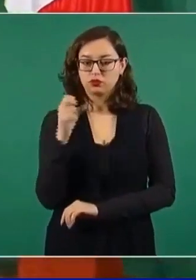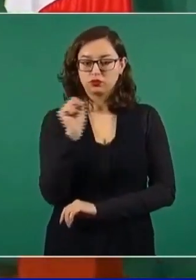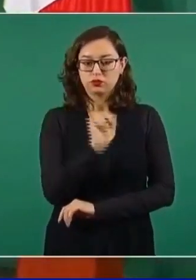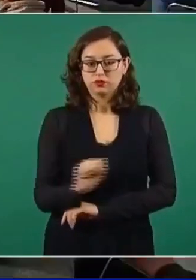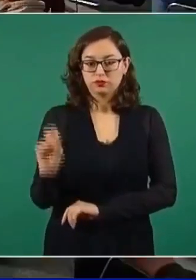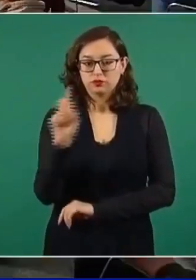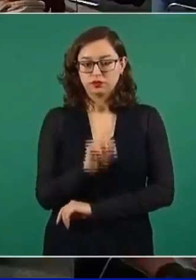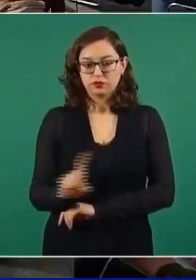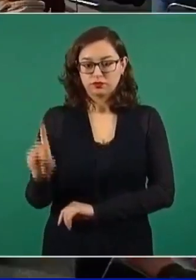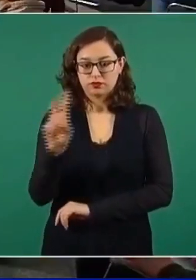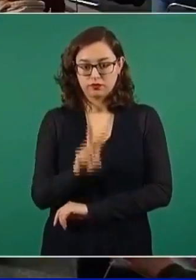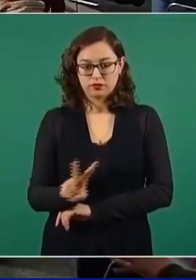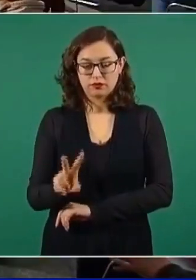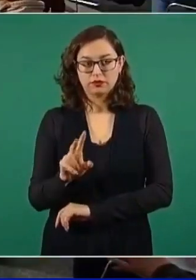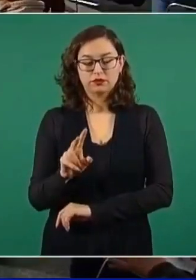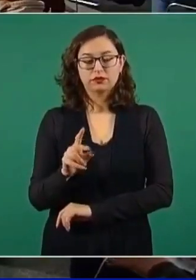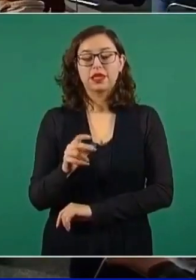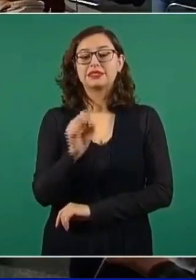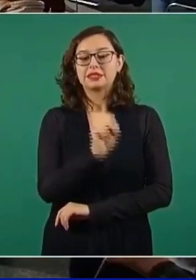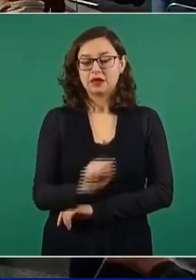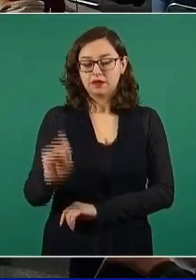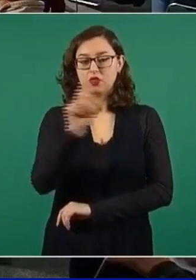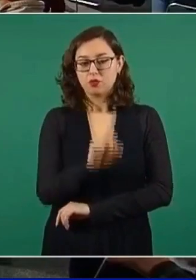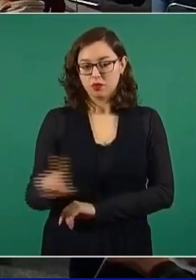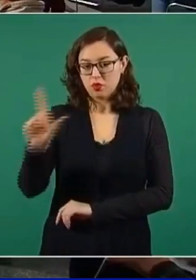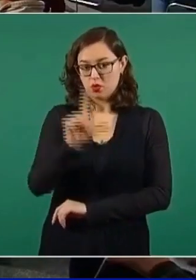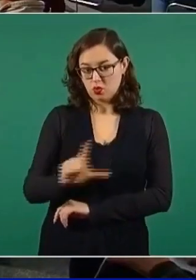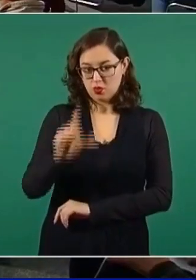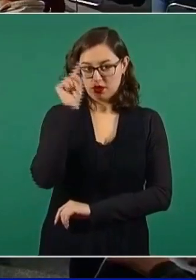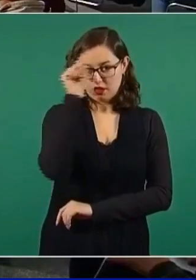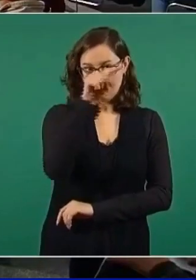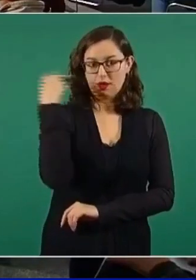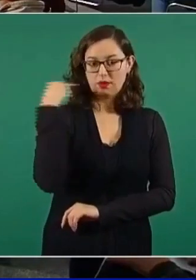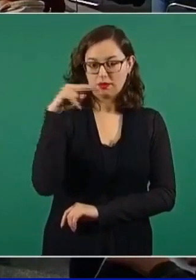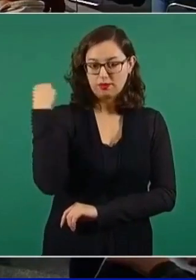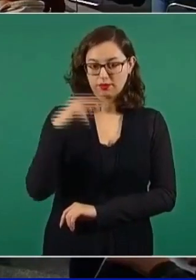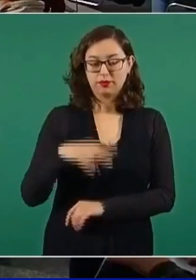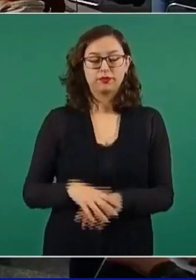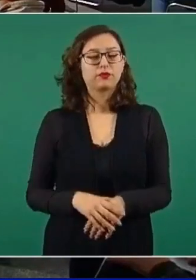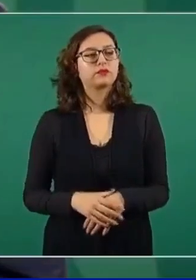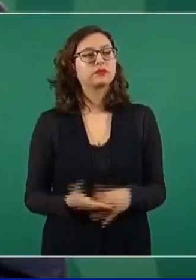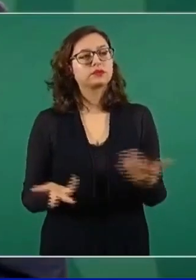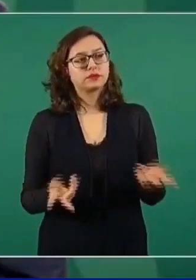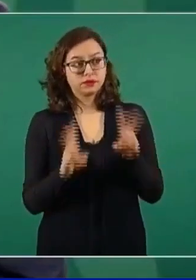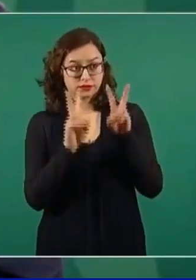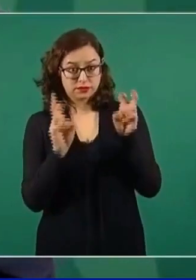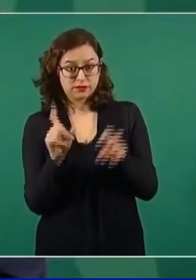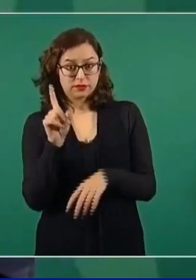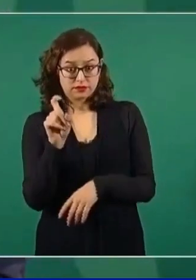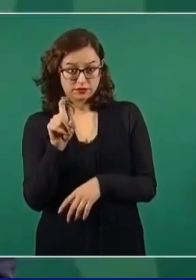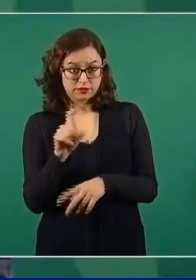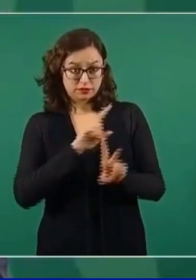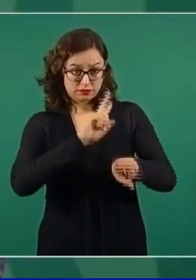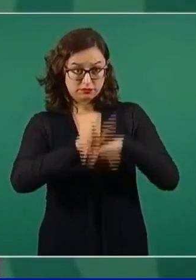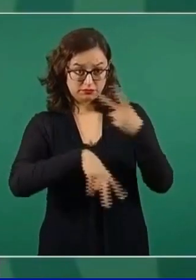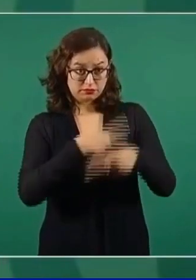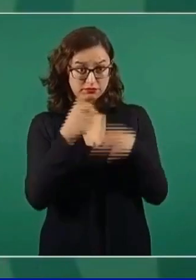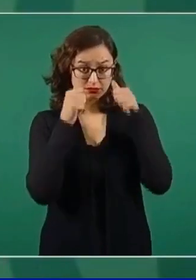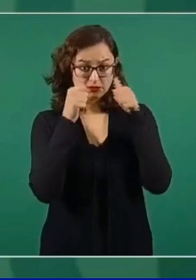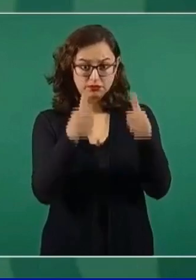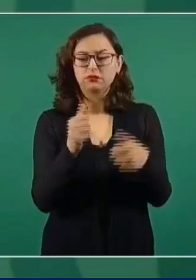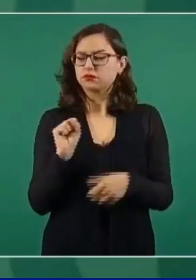en su visita a Chihuahua la próxima semana estaría dispuesto a recibir a los agricultores para tratar el tema del agua? Sí, ¿cómo no?